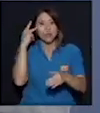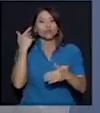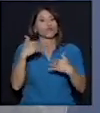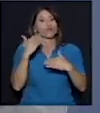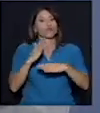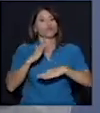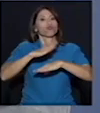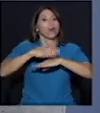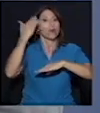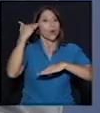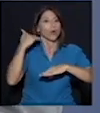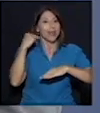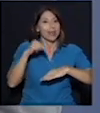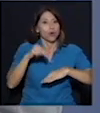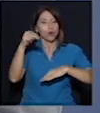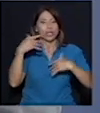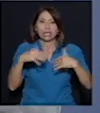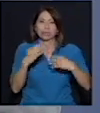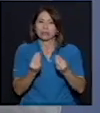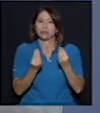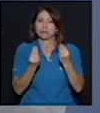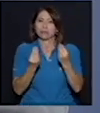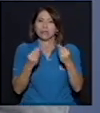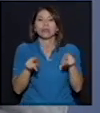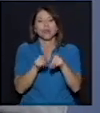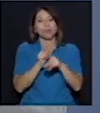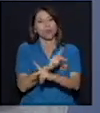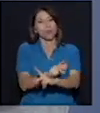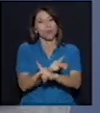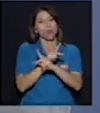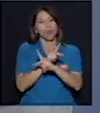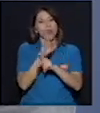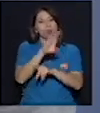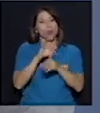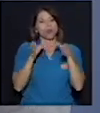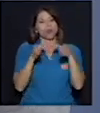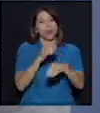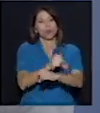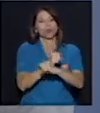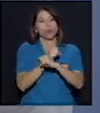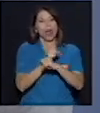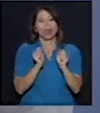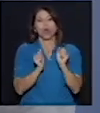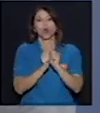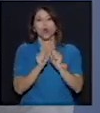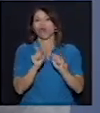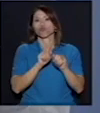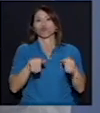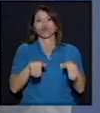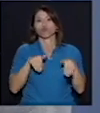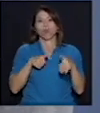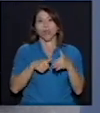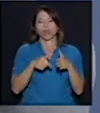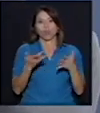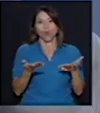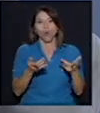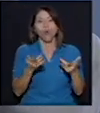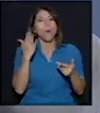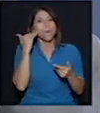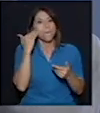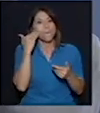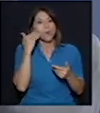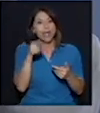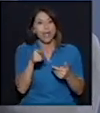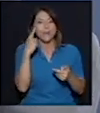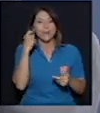lo ha protegido también en el Consejo de Seguridad de Naciones Unidas con su veto, etcétera. Así que es muy importante. ¿Por qué? Porque China no quiere